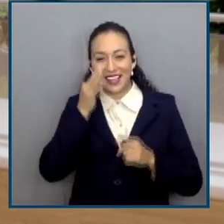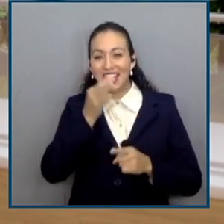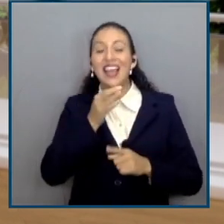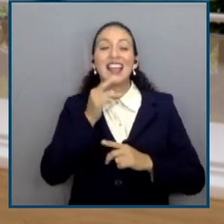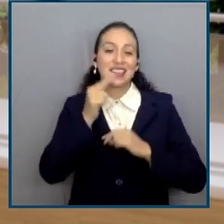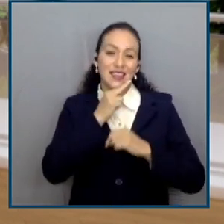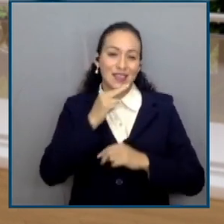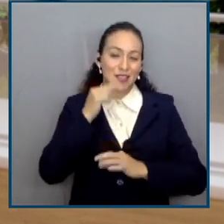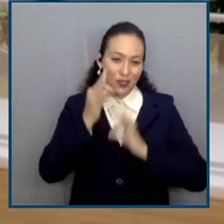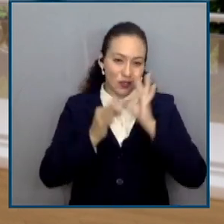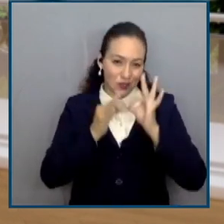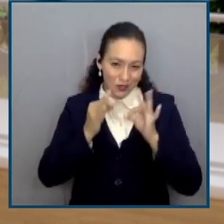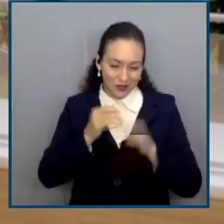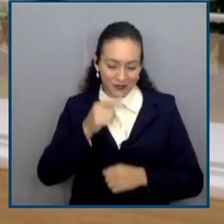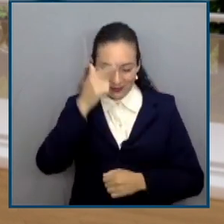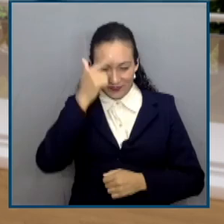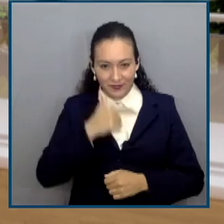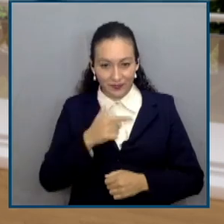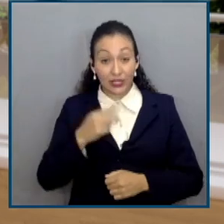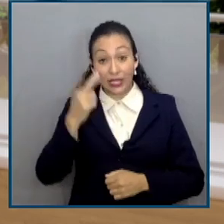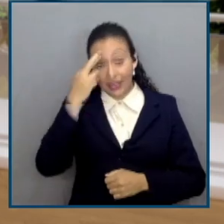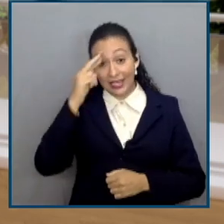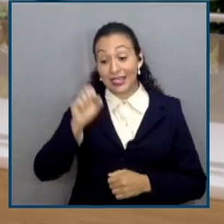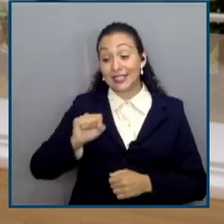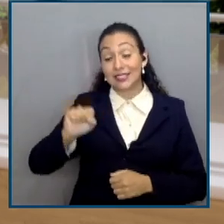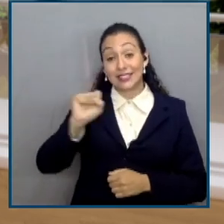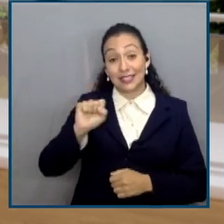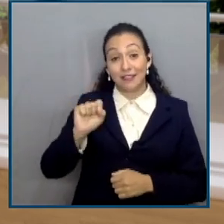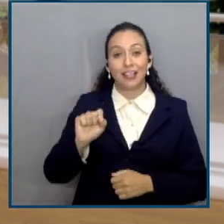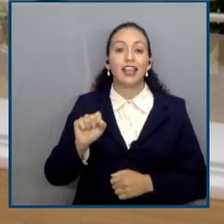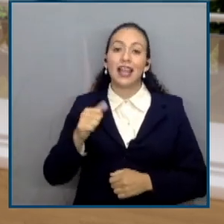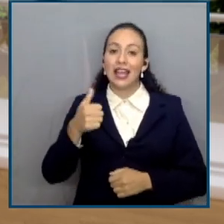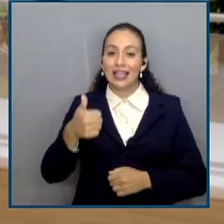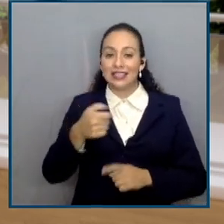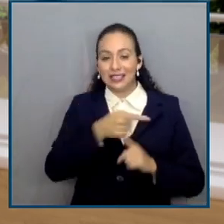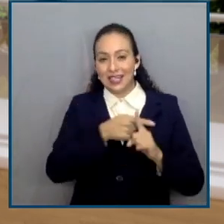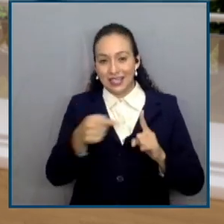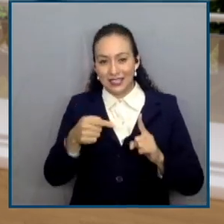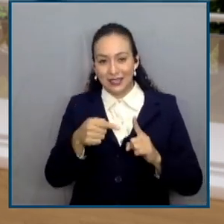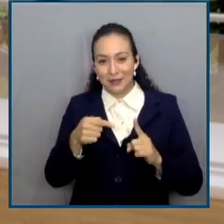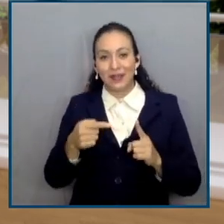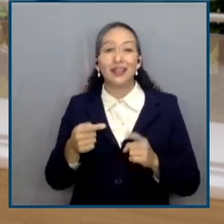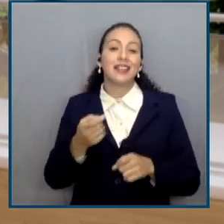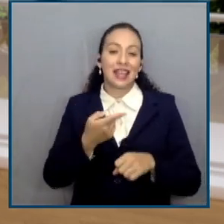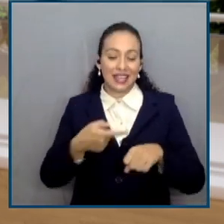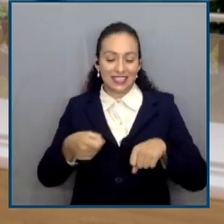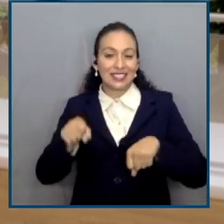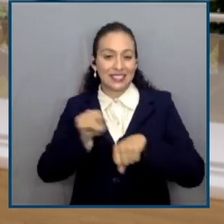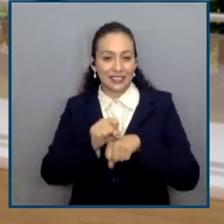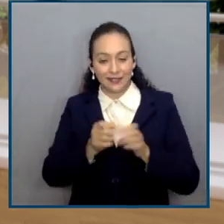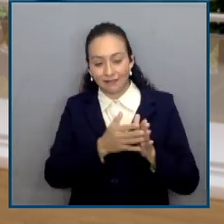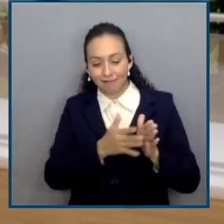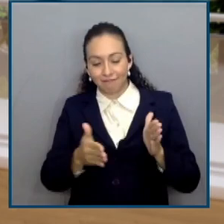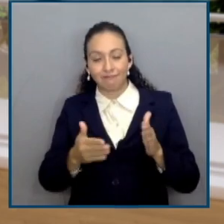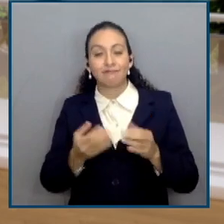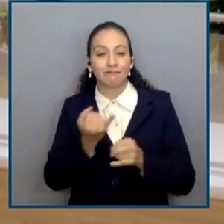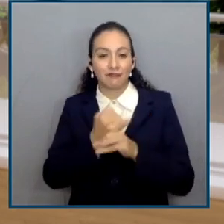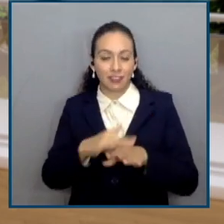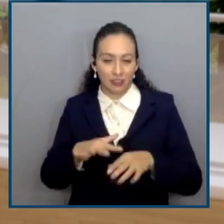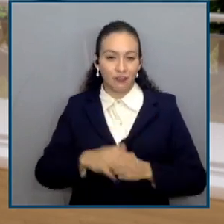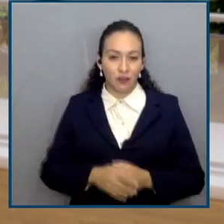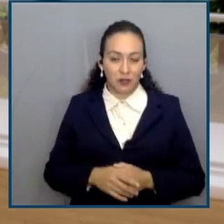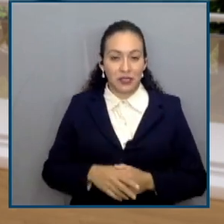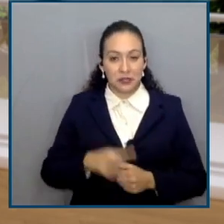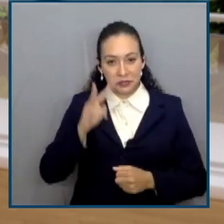recordamos también que este sábado a las 18:30 horas no se pierda Semanario Judicial, resumen de noticias del Poder Judicial de la Federación, con